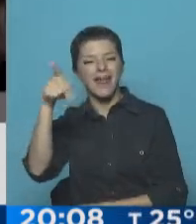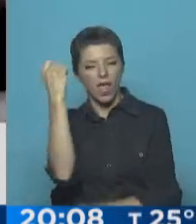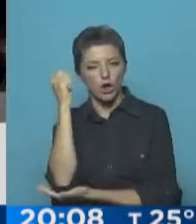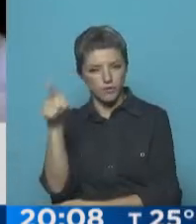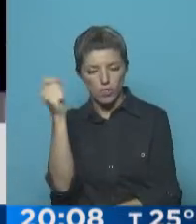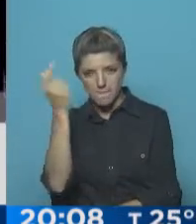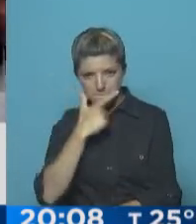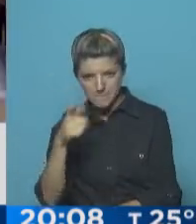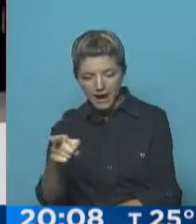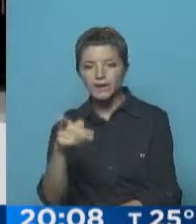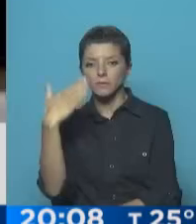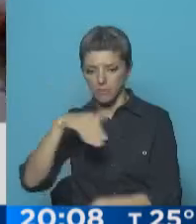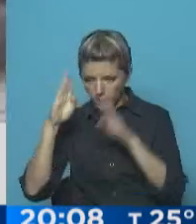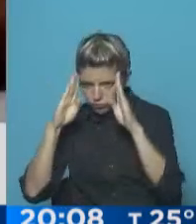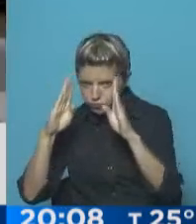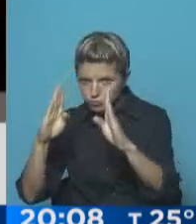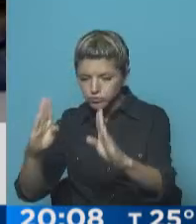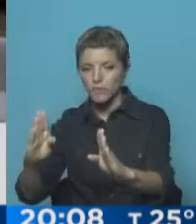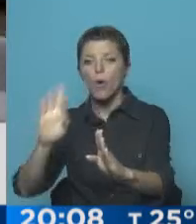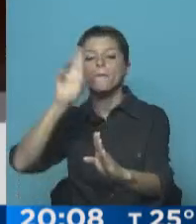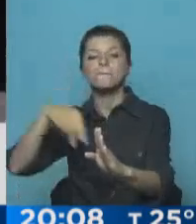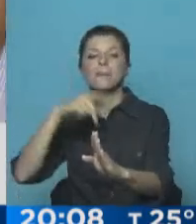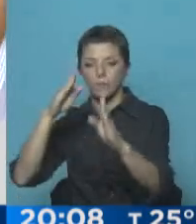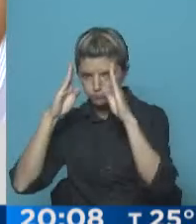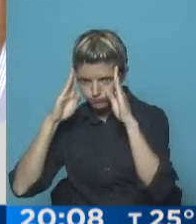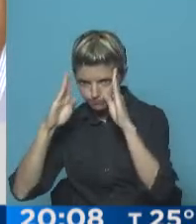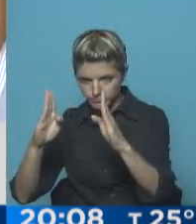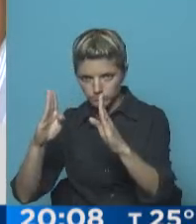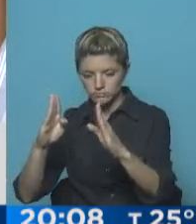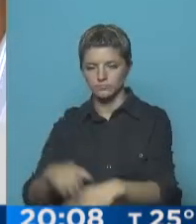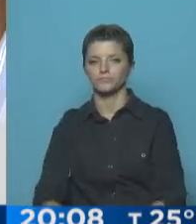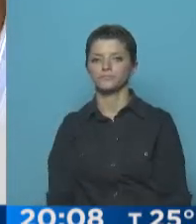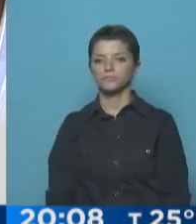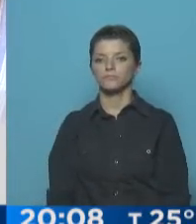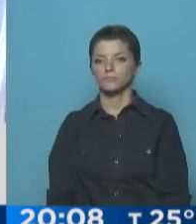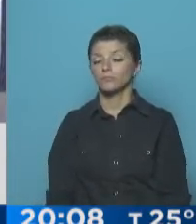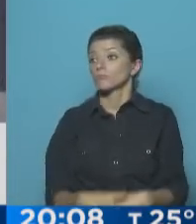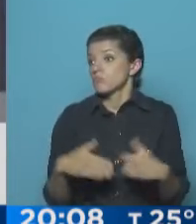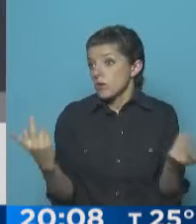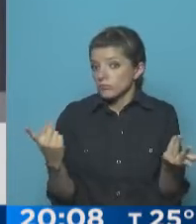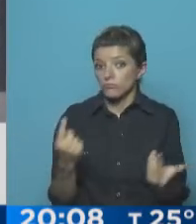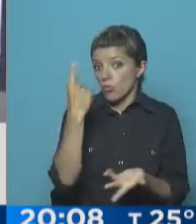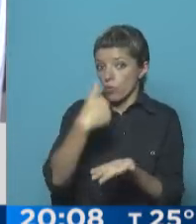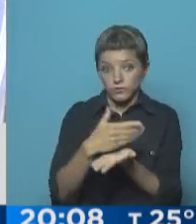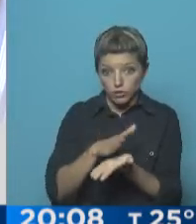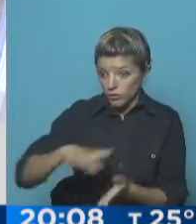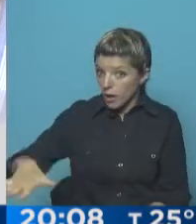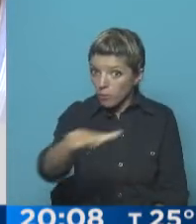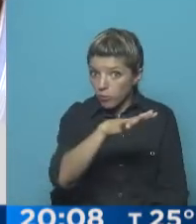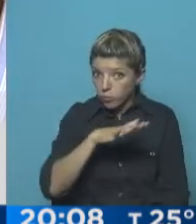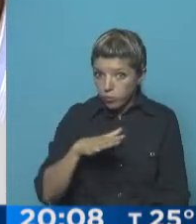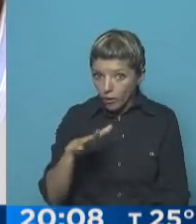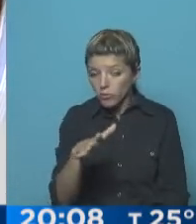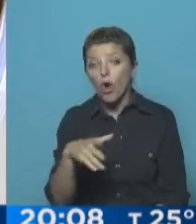Mauricio Macri se encamina a un modelo ortodoxo. Bueno, había un sector de la población que votó por el levantamiento